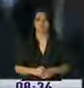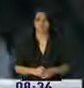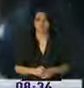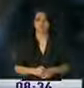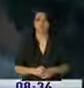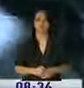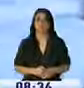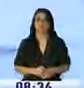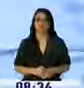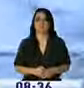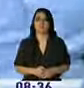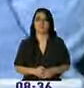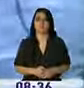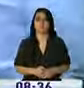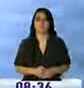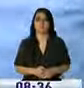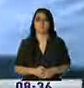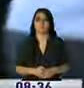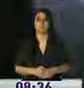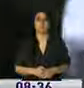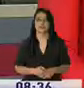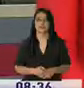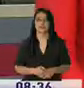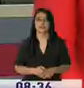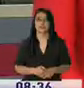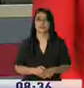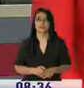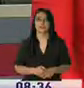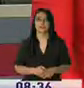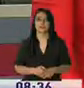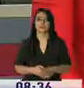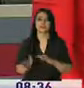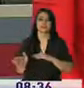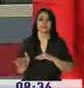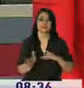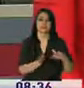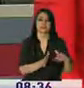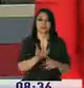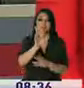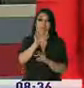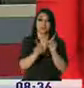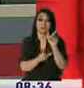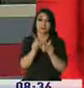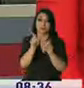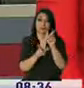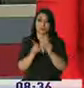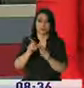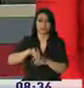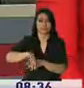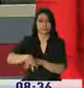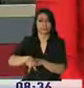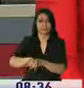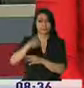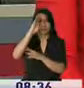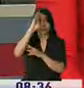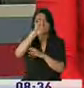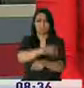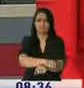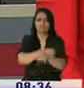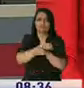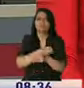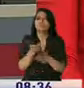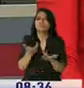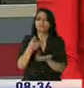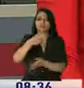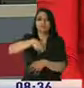En Quito informó Adriana Rojas. Mientras tanto, tres supuestos sacapintas fueron detenidos por la policía en el cantón Tosagua, en la